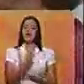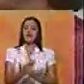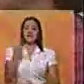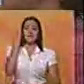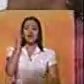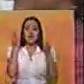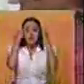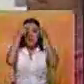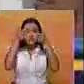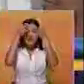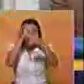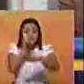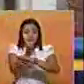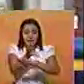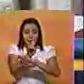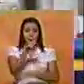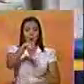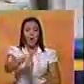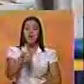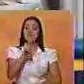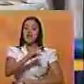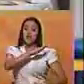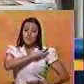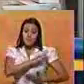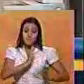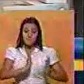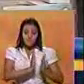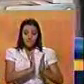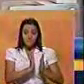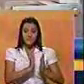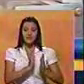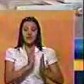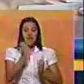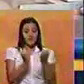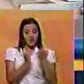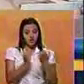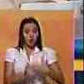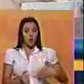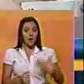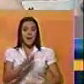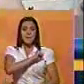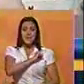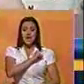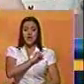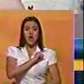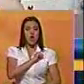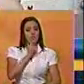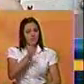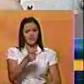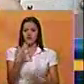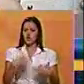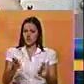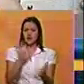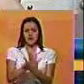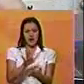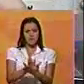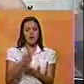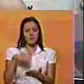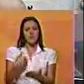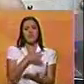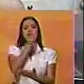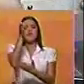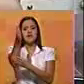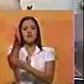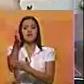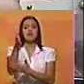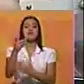nuestra recomendación el día de hoy. Haga su mamografía, haga su examen, deje el miedo atrás, porque sabe que usted puede prevenir las enfermedades y está